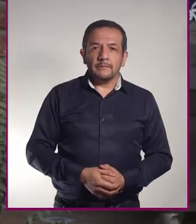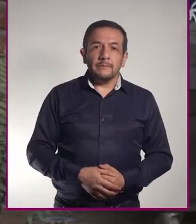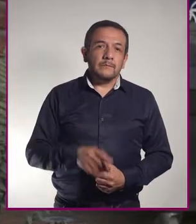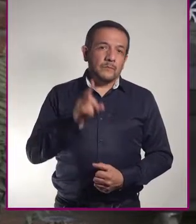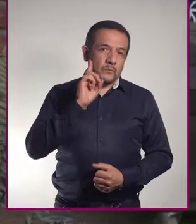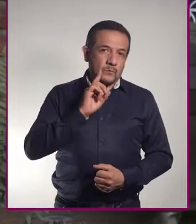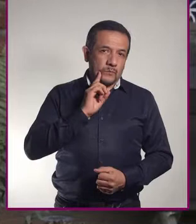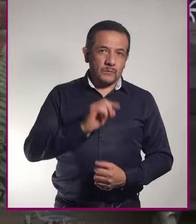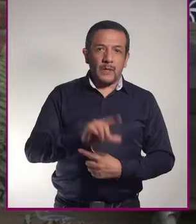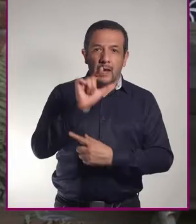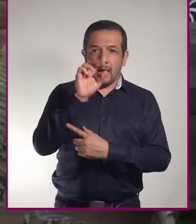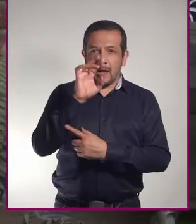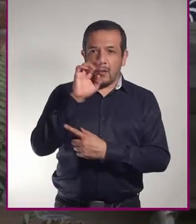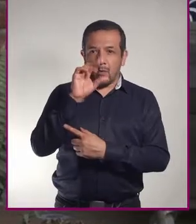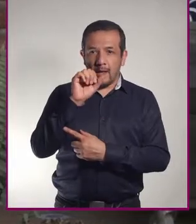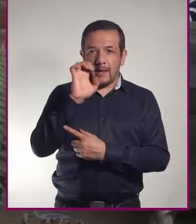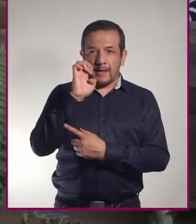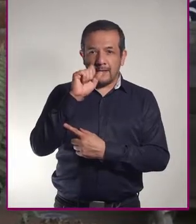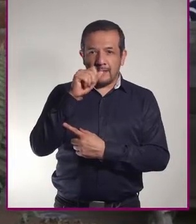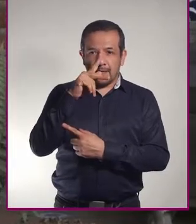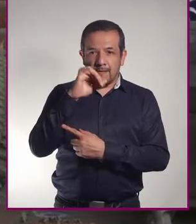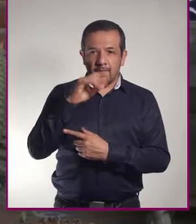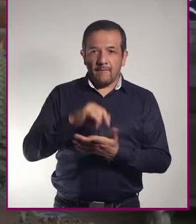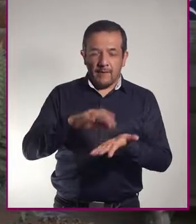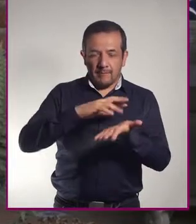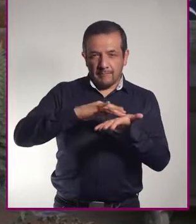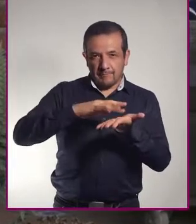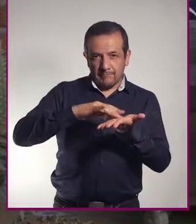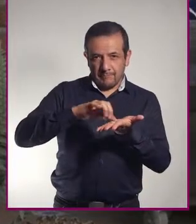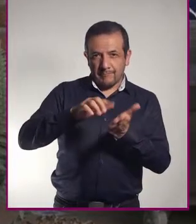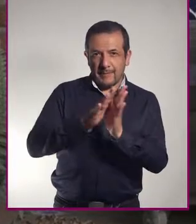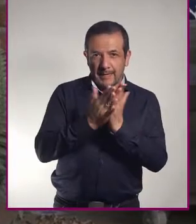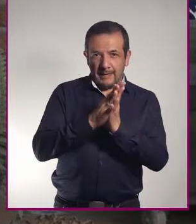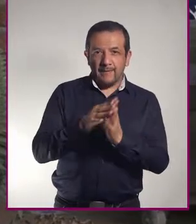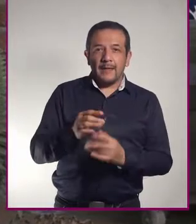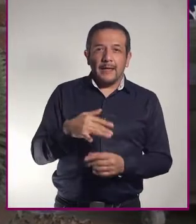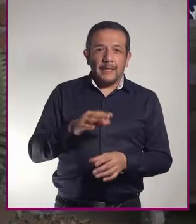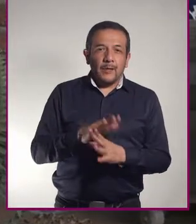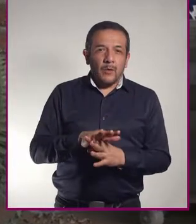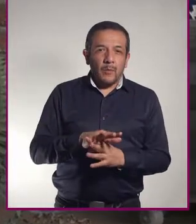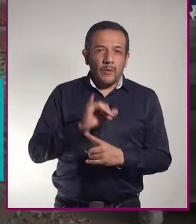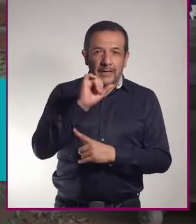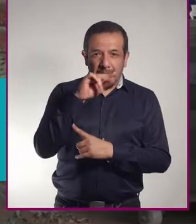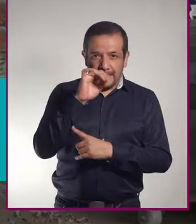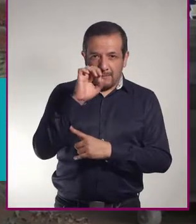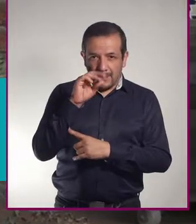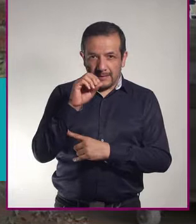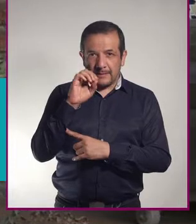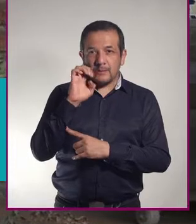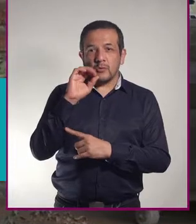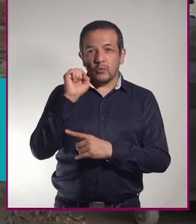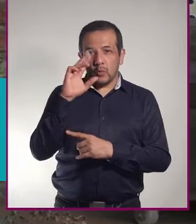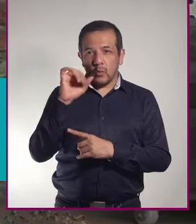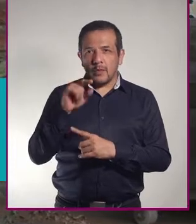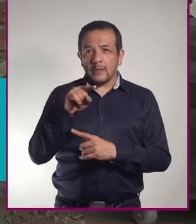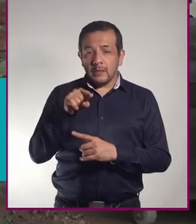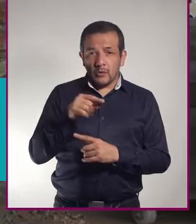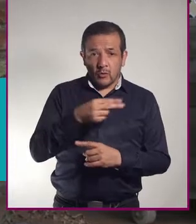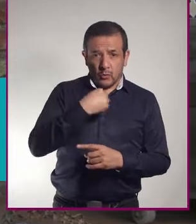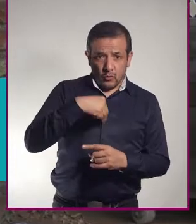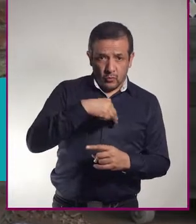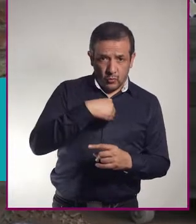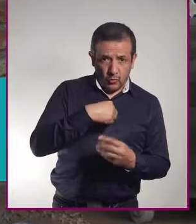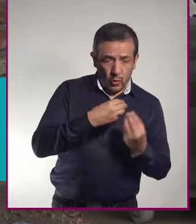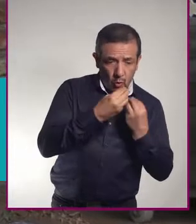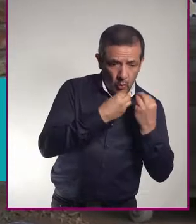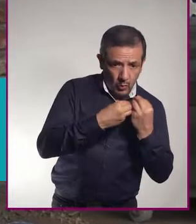Decía la escritora Laura Esquivel en su libro Íntimas Suculencias: si uno es lo que come, con quién come, cómo